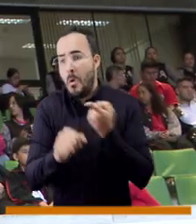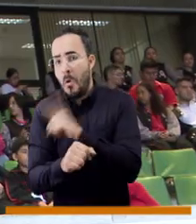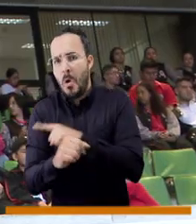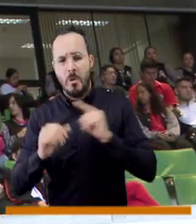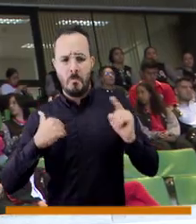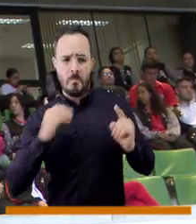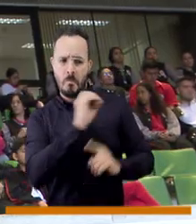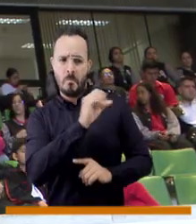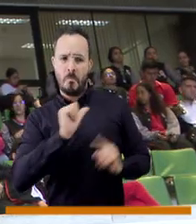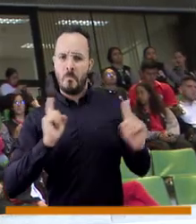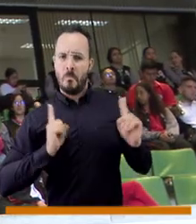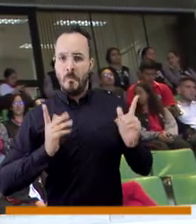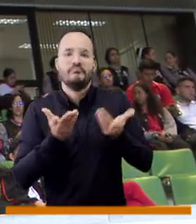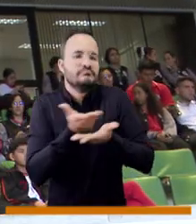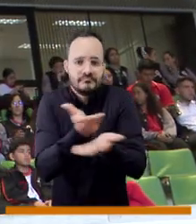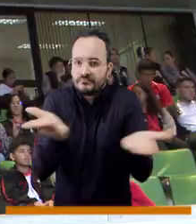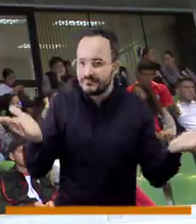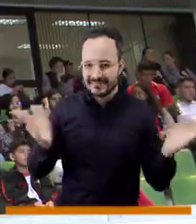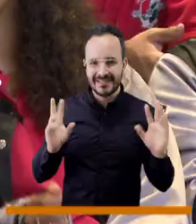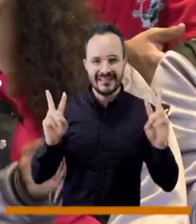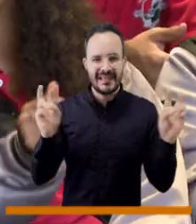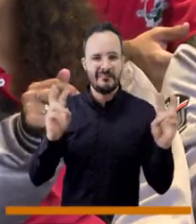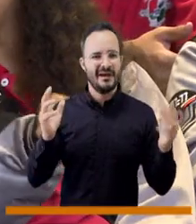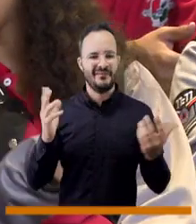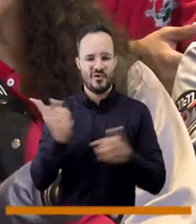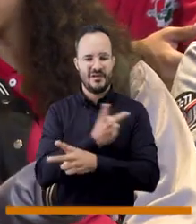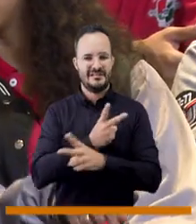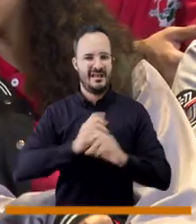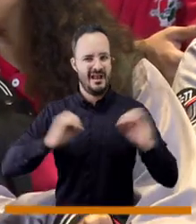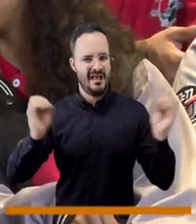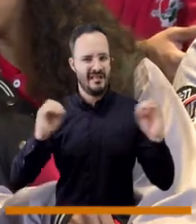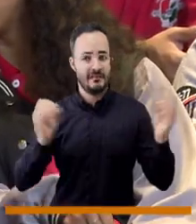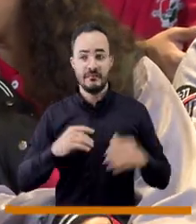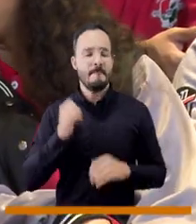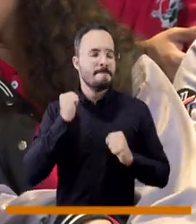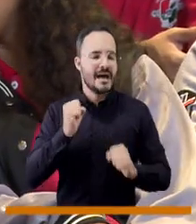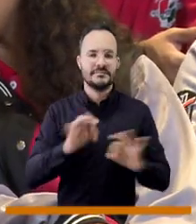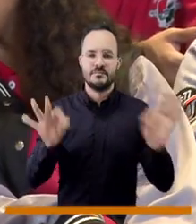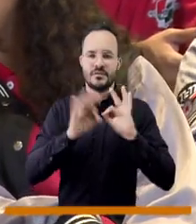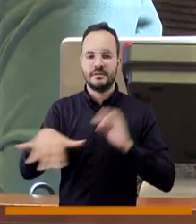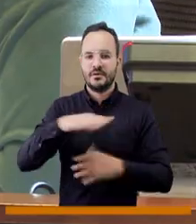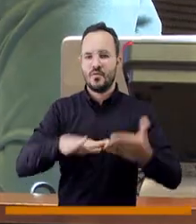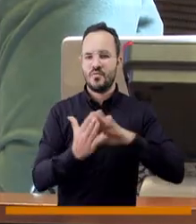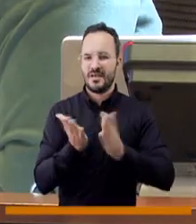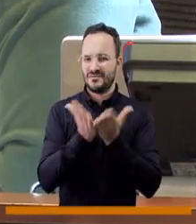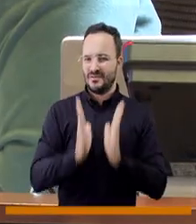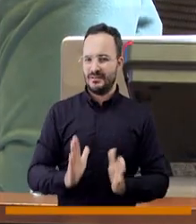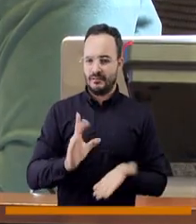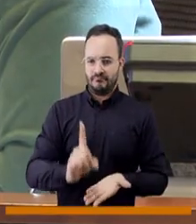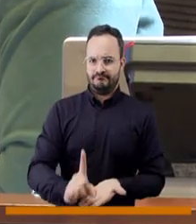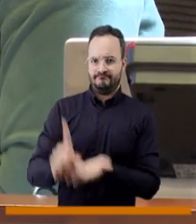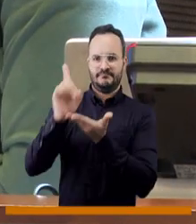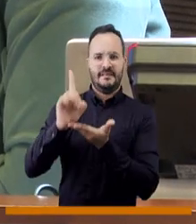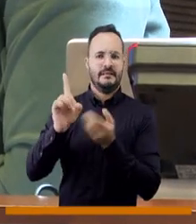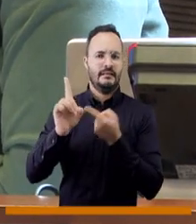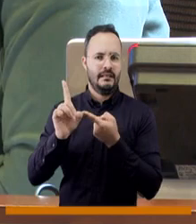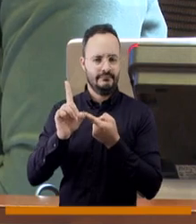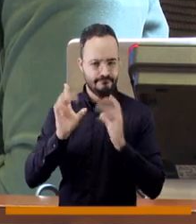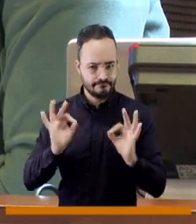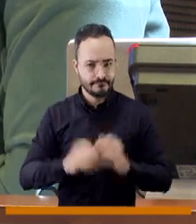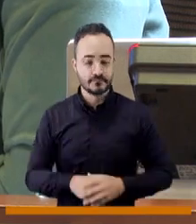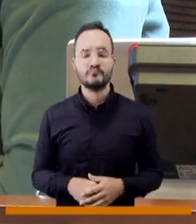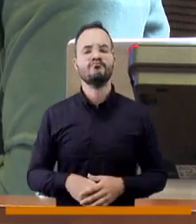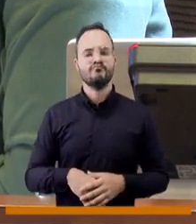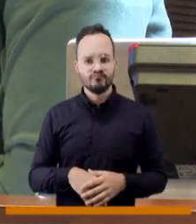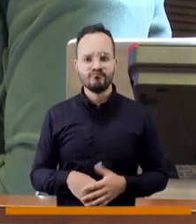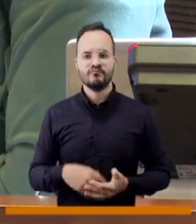Uh-huh. Y lo fundamental es que estamos preservando la dignidad humana del estudiantado. Concejal, si bien el sistema educativo es la mejor